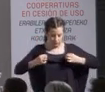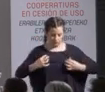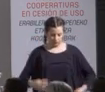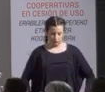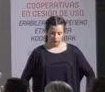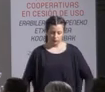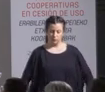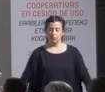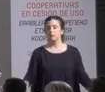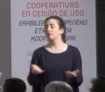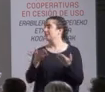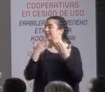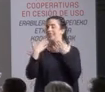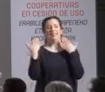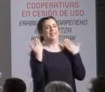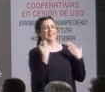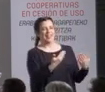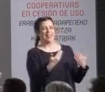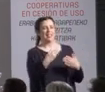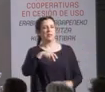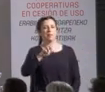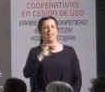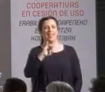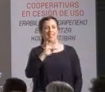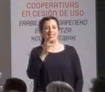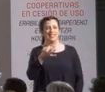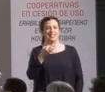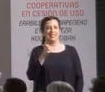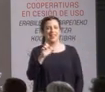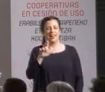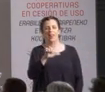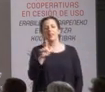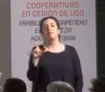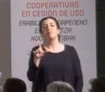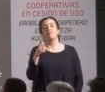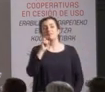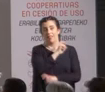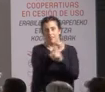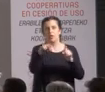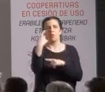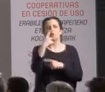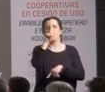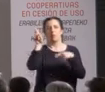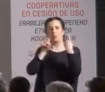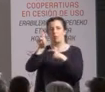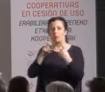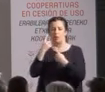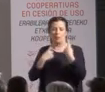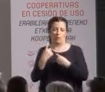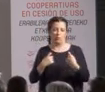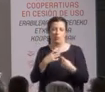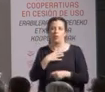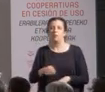Pues gracias, Meritxell. Recordad que luego vamos a tener turno para algunas preguntitas, ¿vale? Voy a dar paso ya para hablar